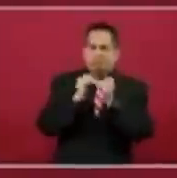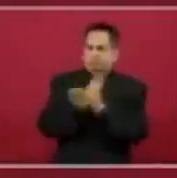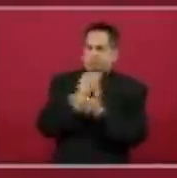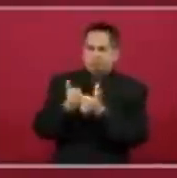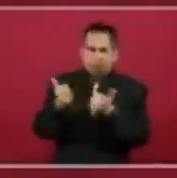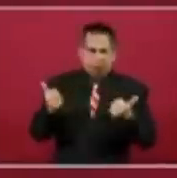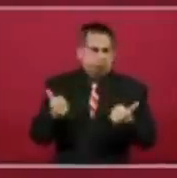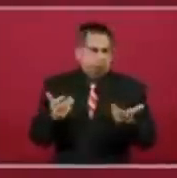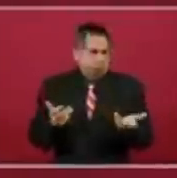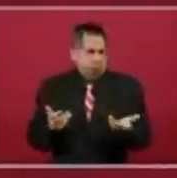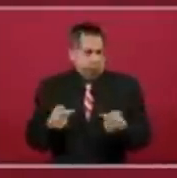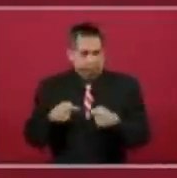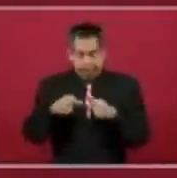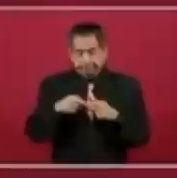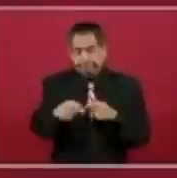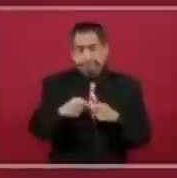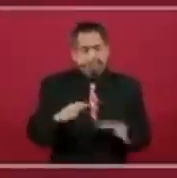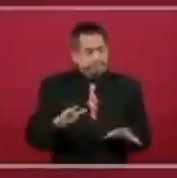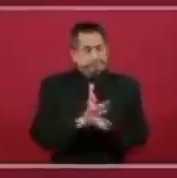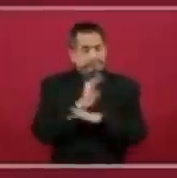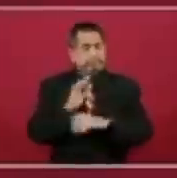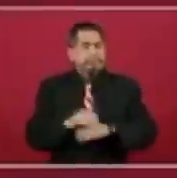Entonces van a cambiar las cosas. Además,